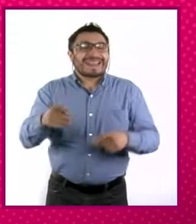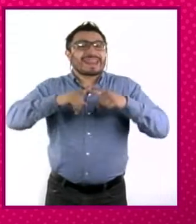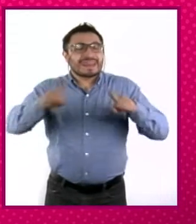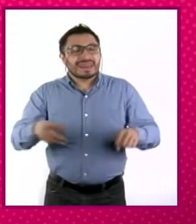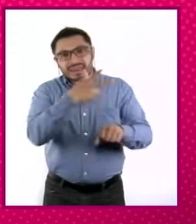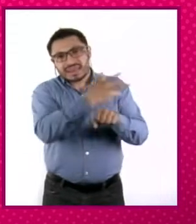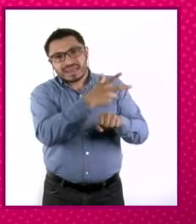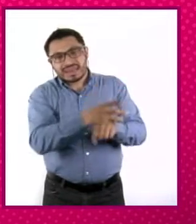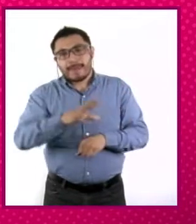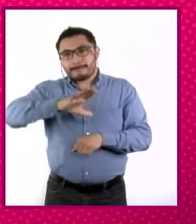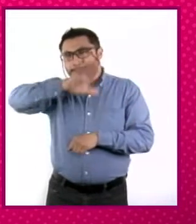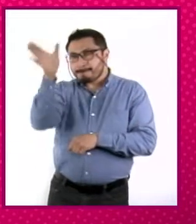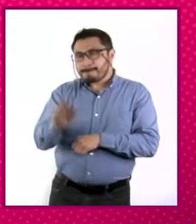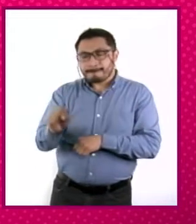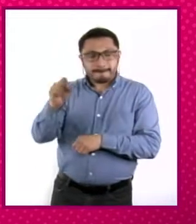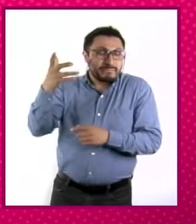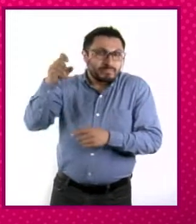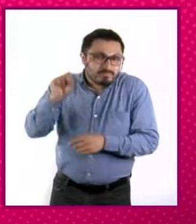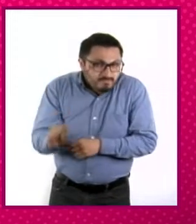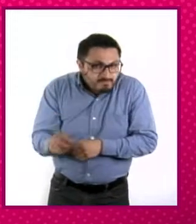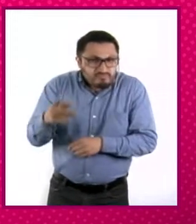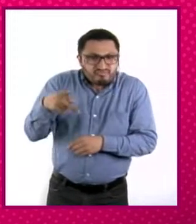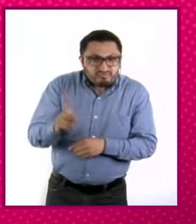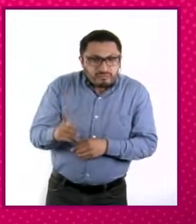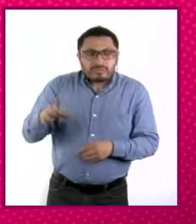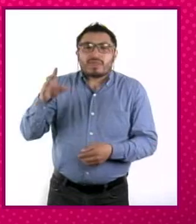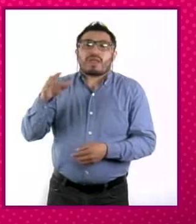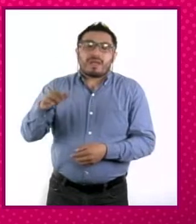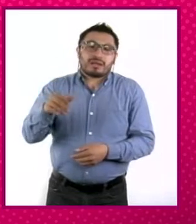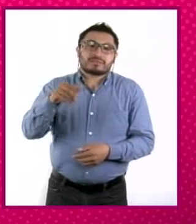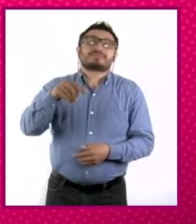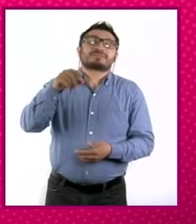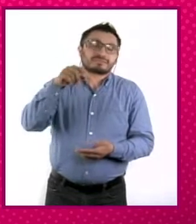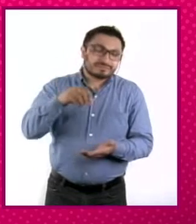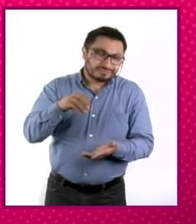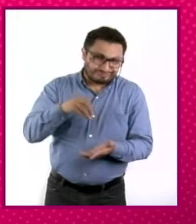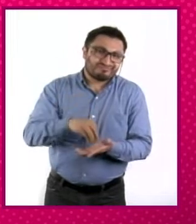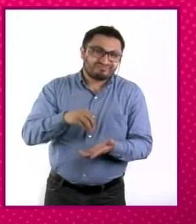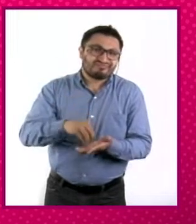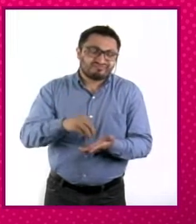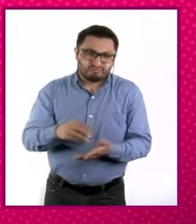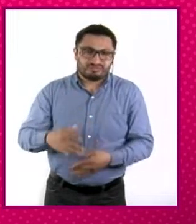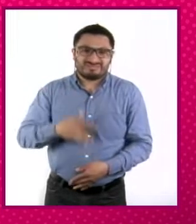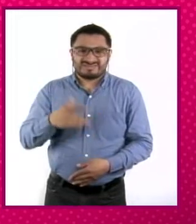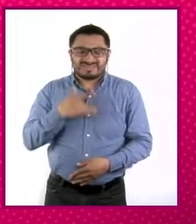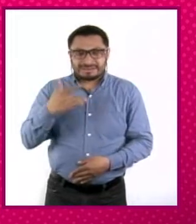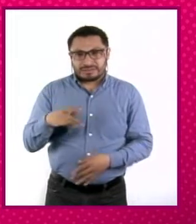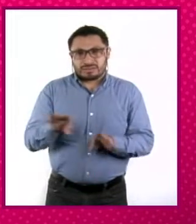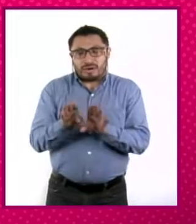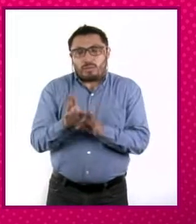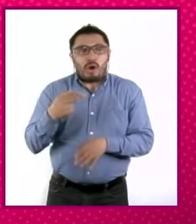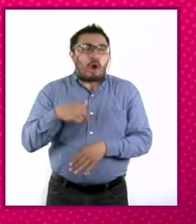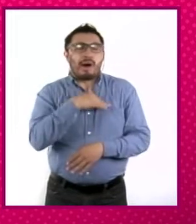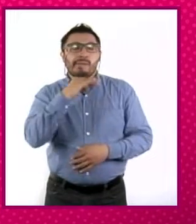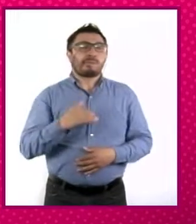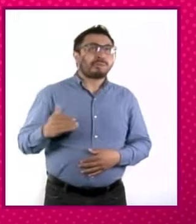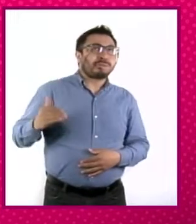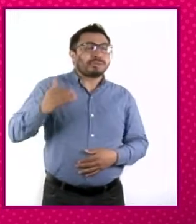unos decenios, pero todavía seguimos sintiendo los que no somos indios que somos superiores. Y la